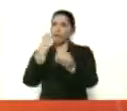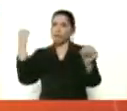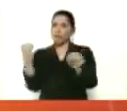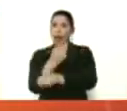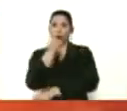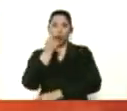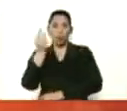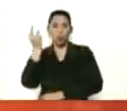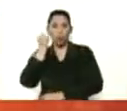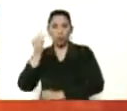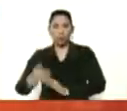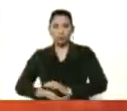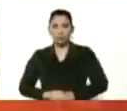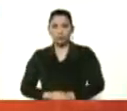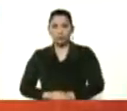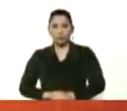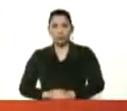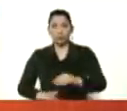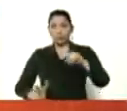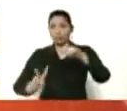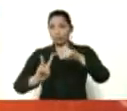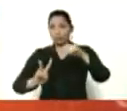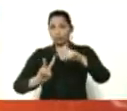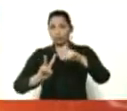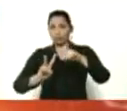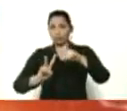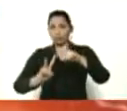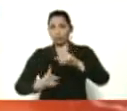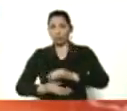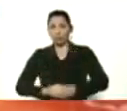trabajadoras de Venezolana de Televisión,